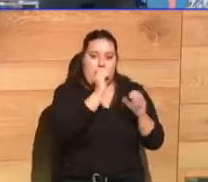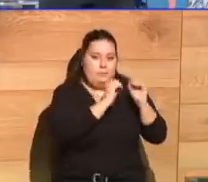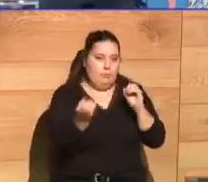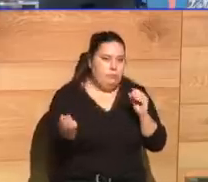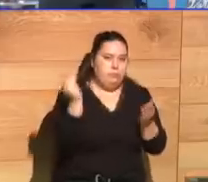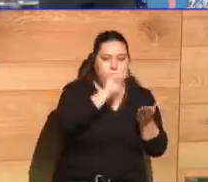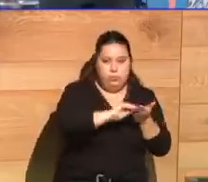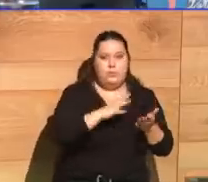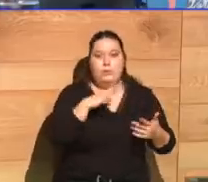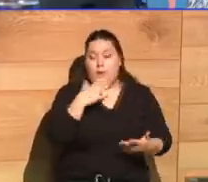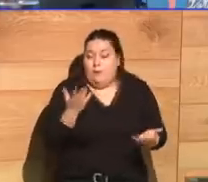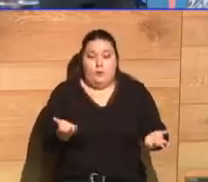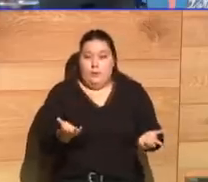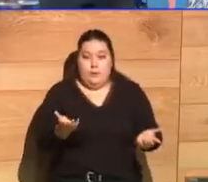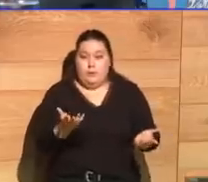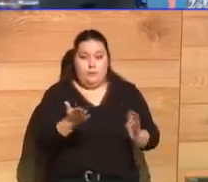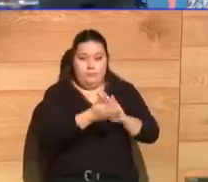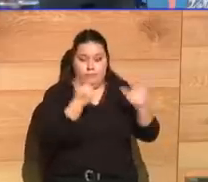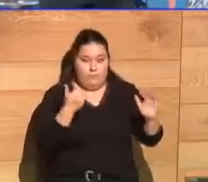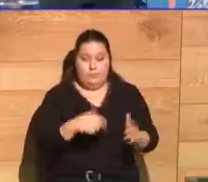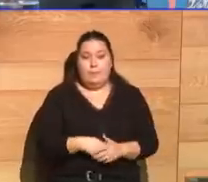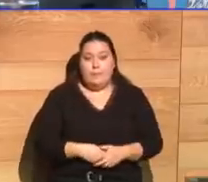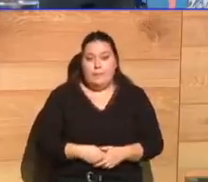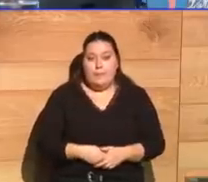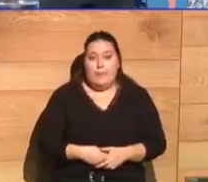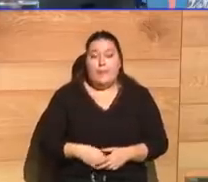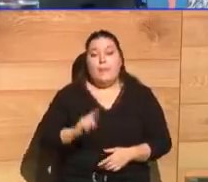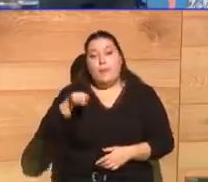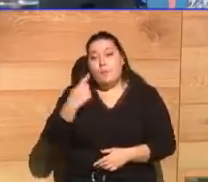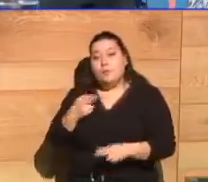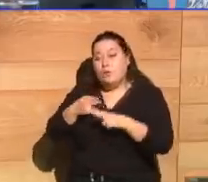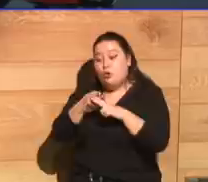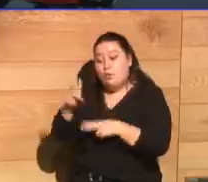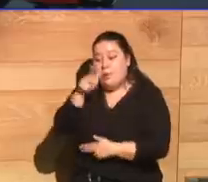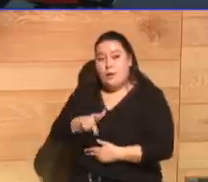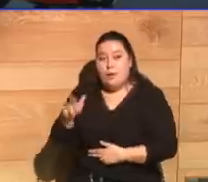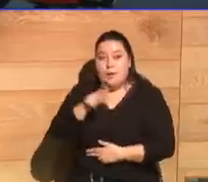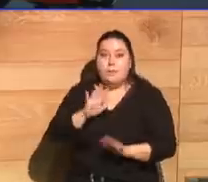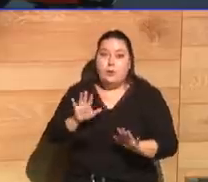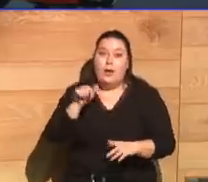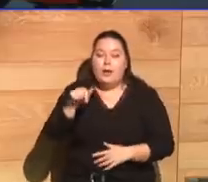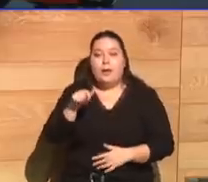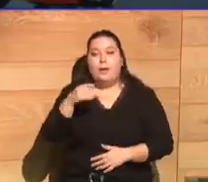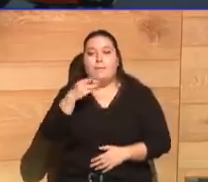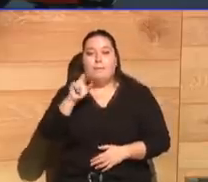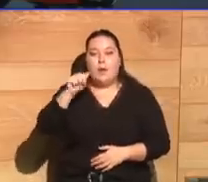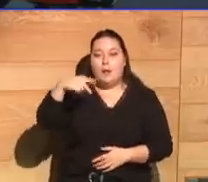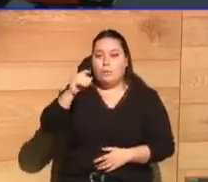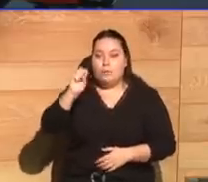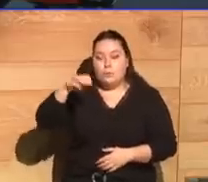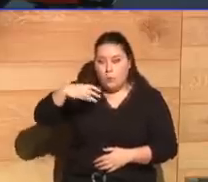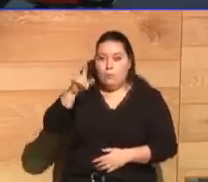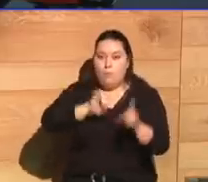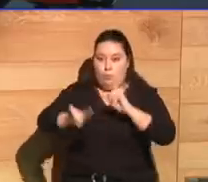Así que no se podía rodar en Inglaterra y eso eliminaba Hamilton. Iban a rodar en Roma Y ahí fue Marlon Brando el que tenía un problema a partir de una